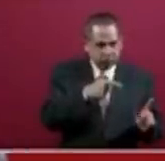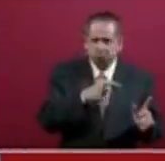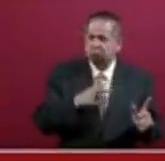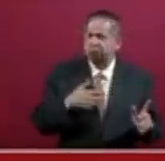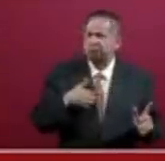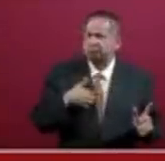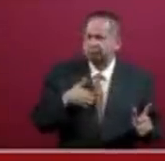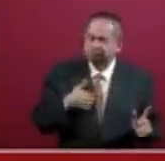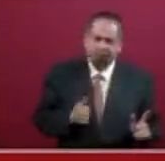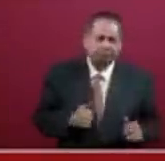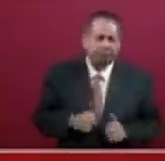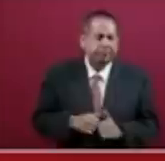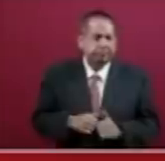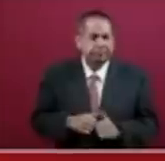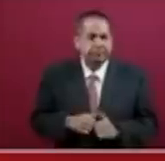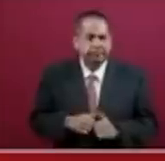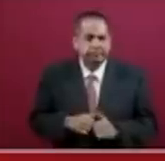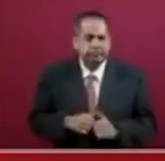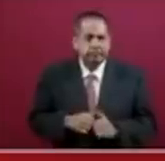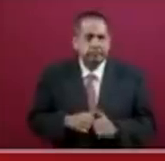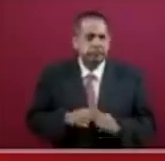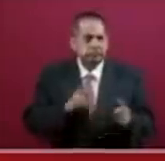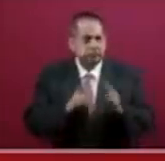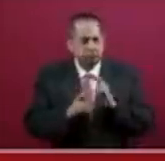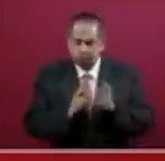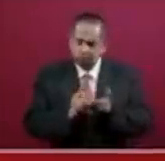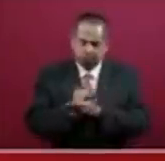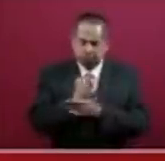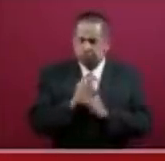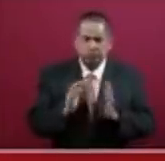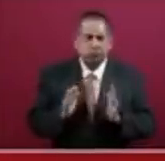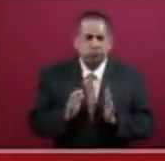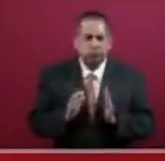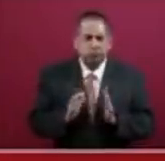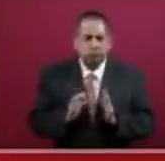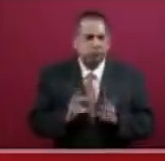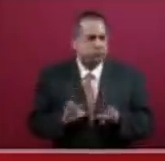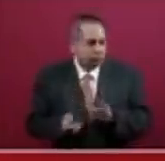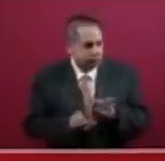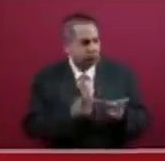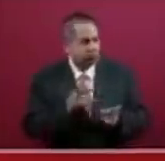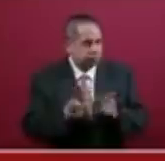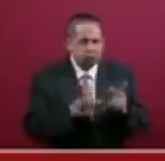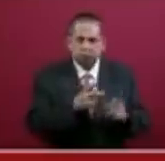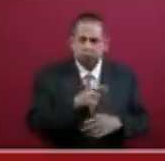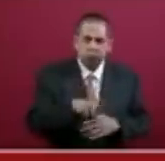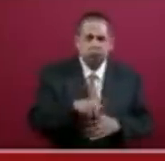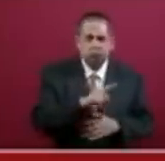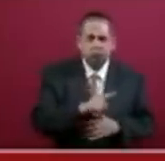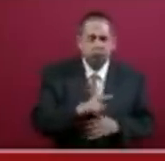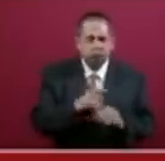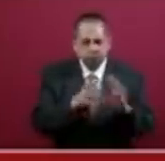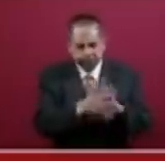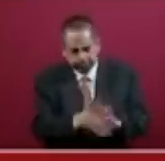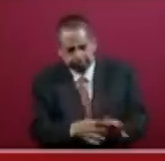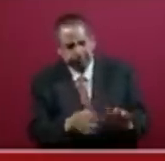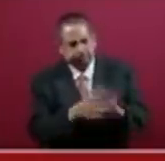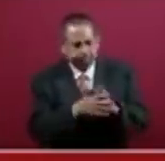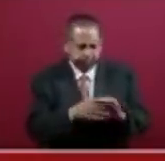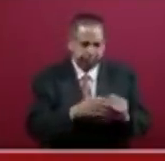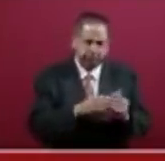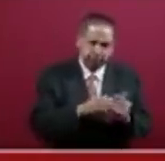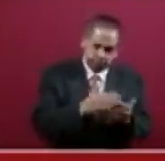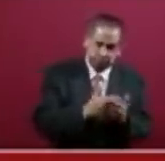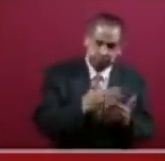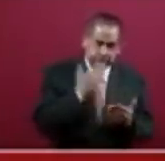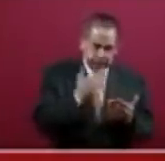siempre se toman estas decisiones consultando, convenciendo,